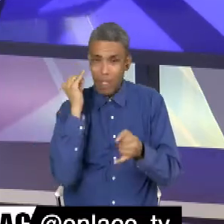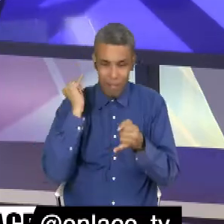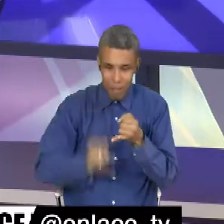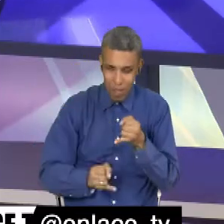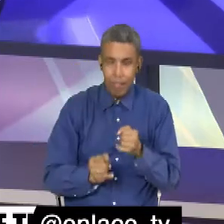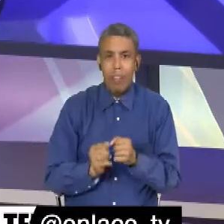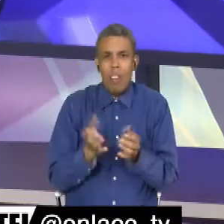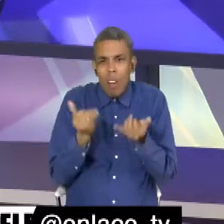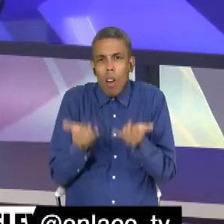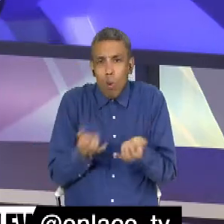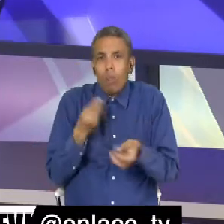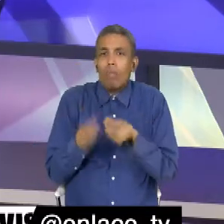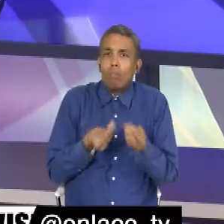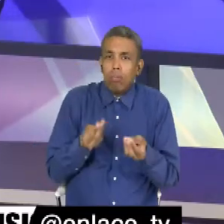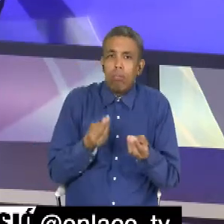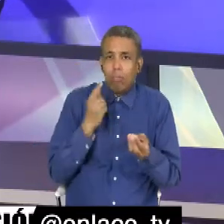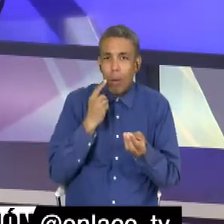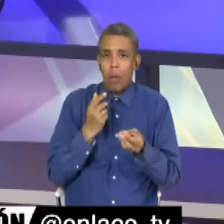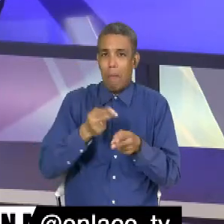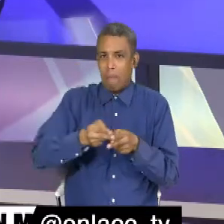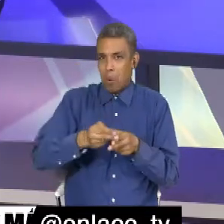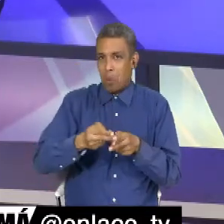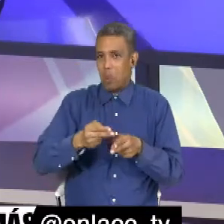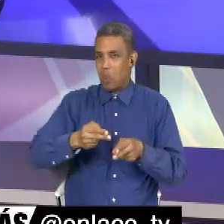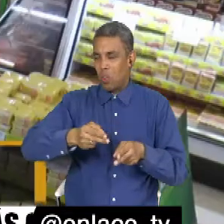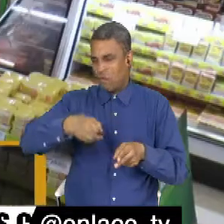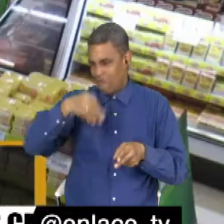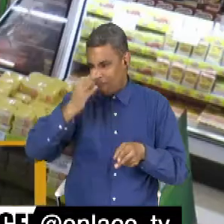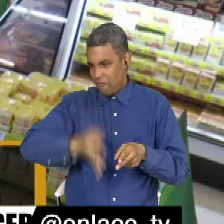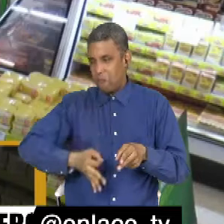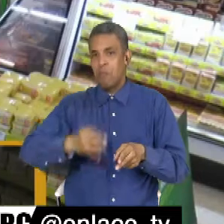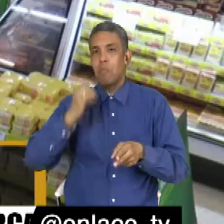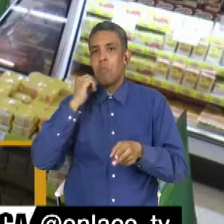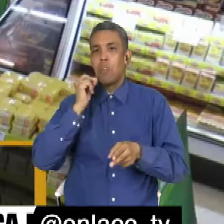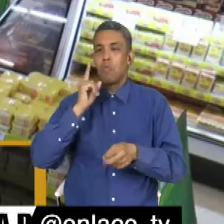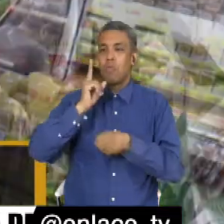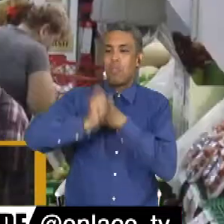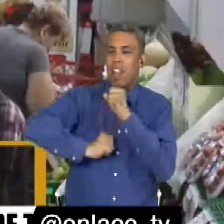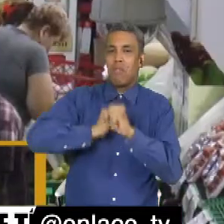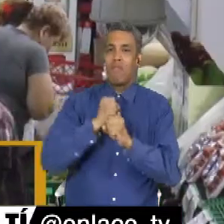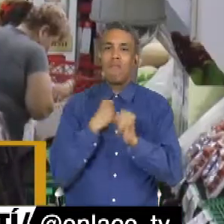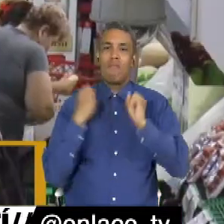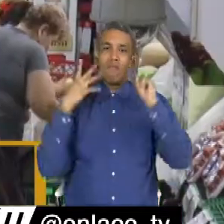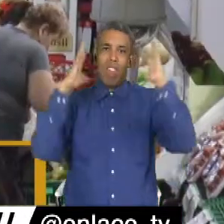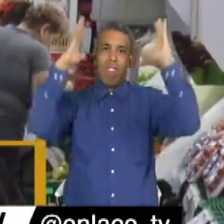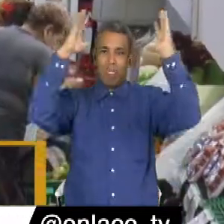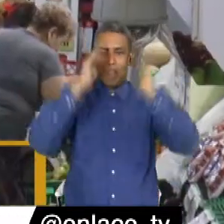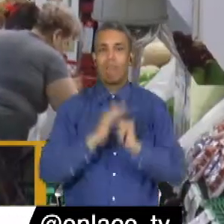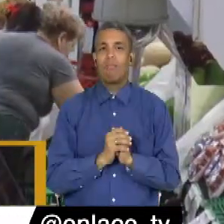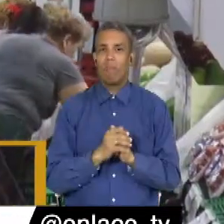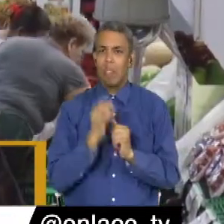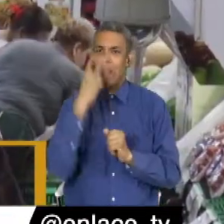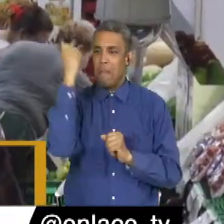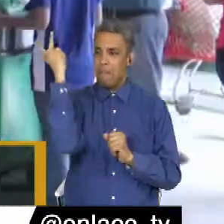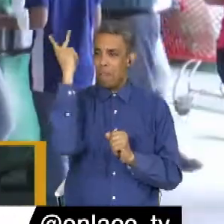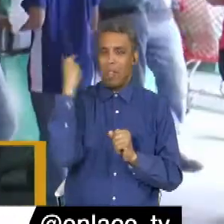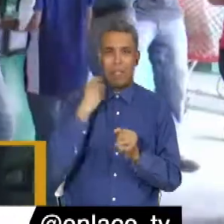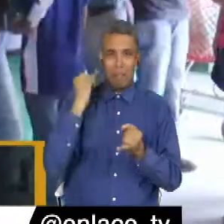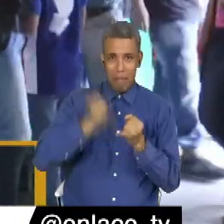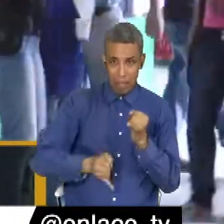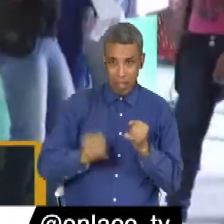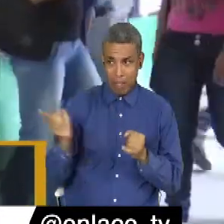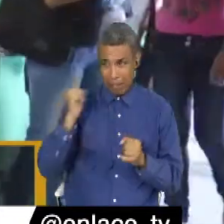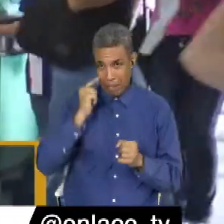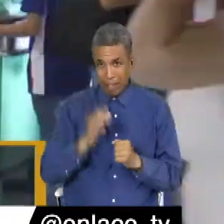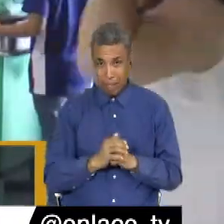para celebrar un nuevo aniversario. De remate de madrugón se encuentra este viernes Autoservicio La Quinta, tal y como lo da a conocer el administrador